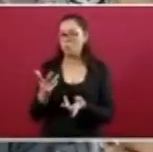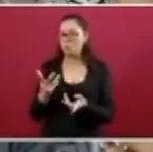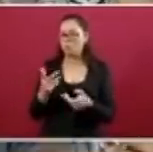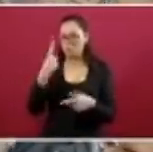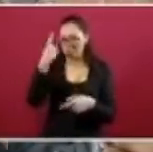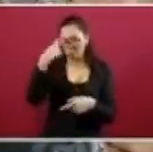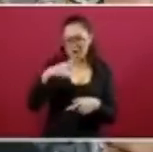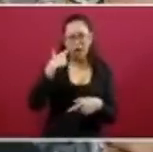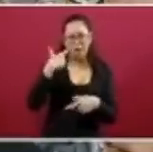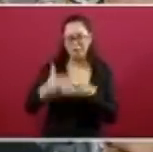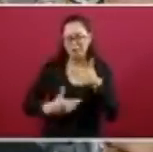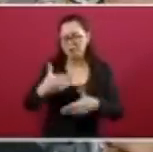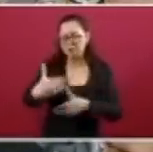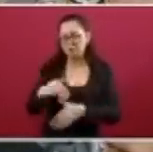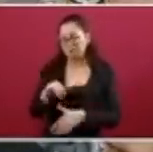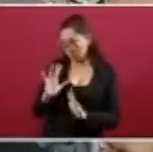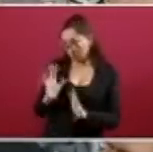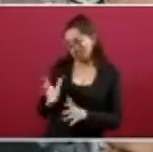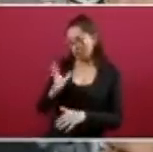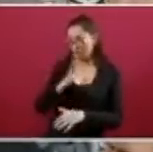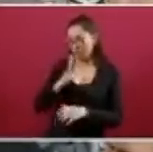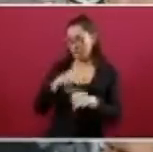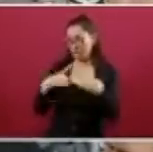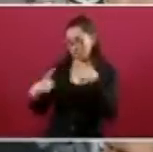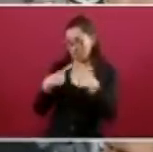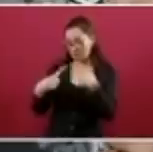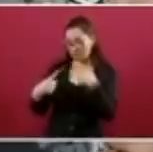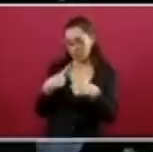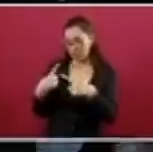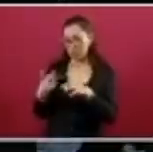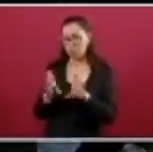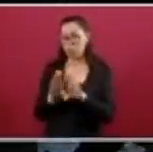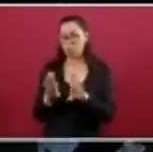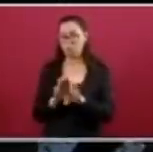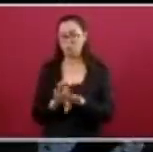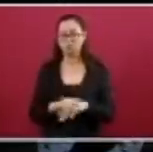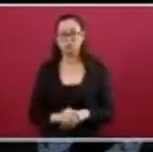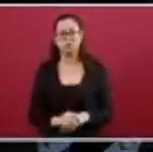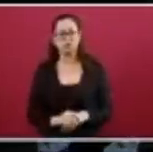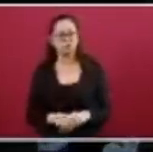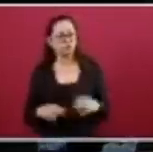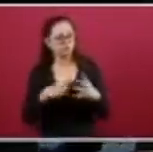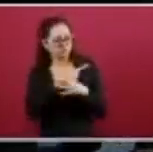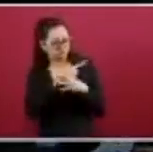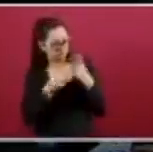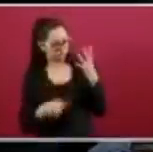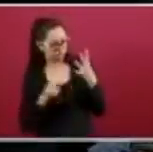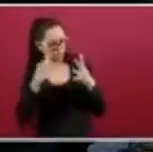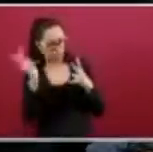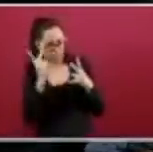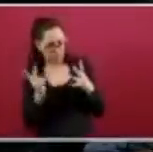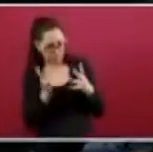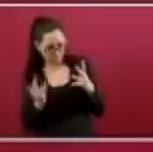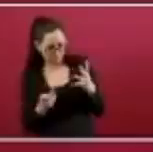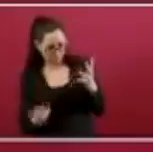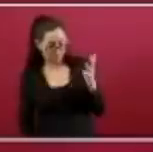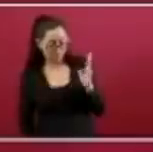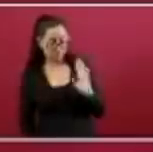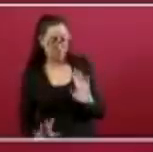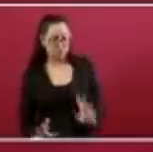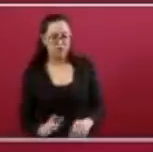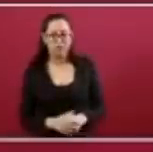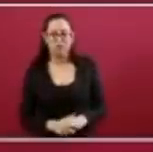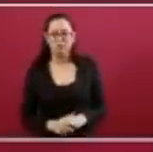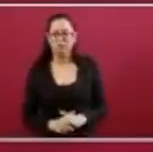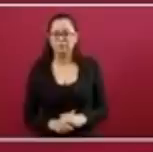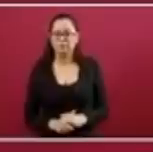cómo va este proceso. Gracias. Que son bastantes preguntas. Bueno, voy a